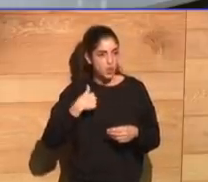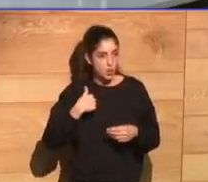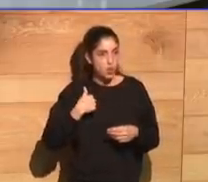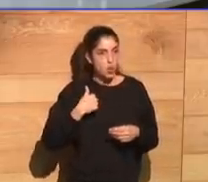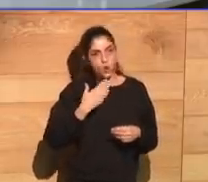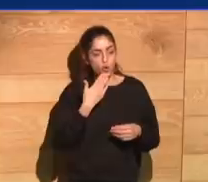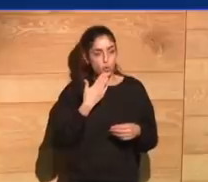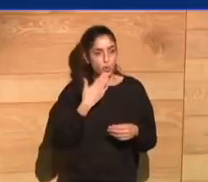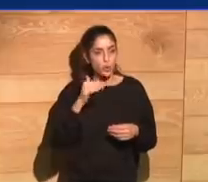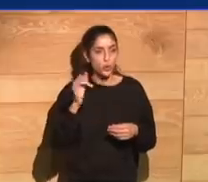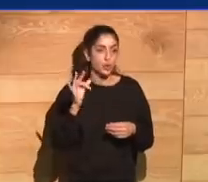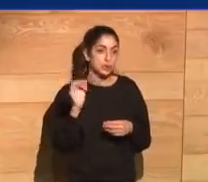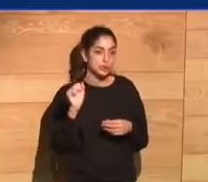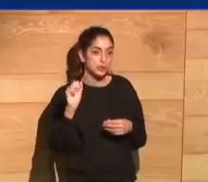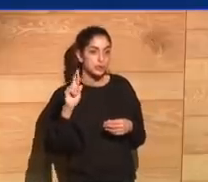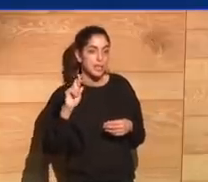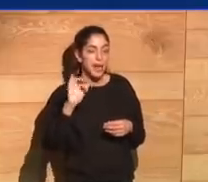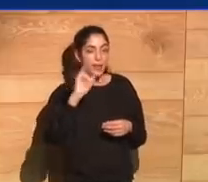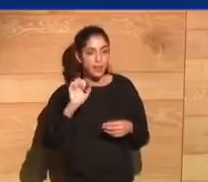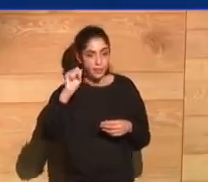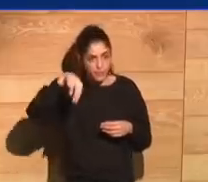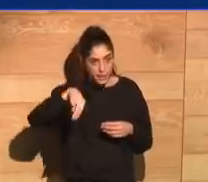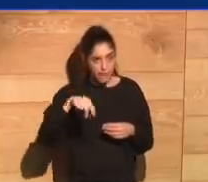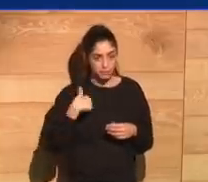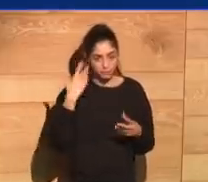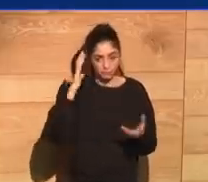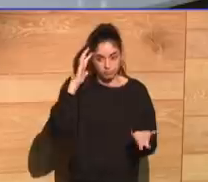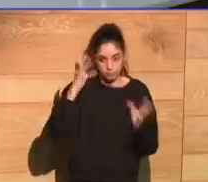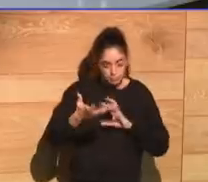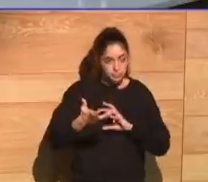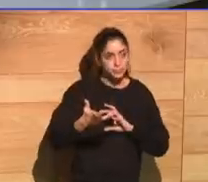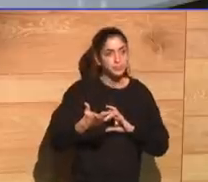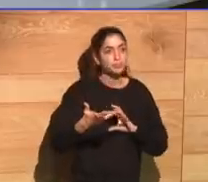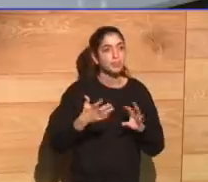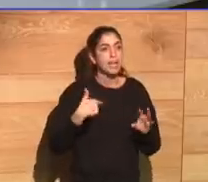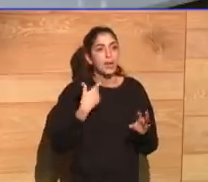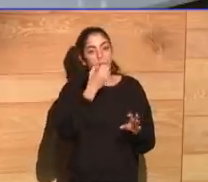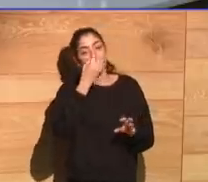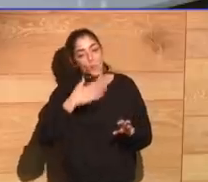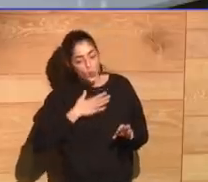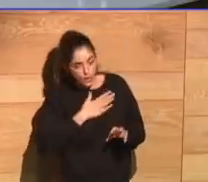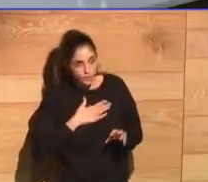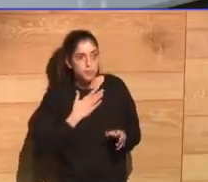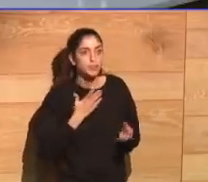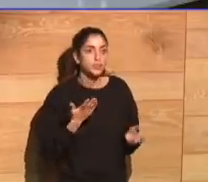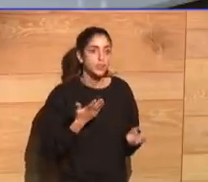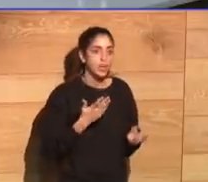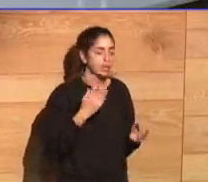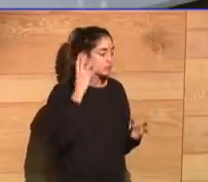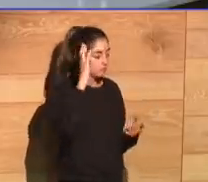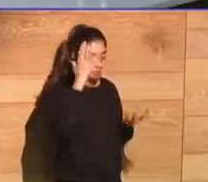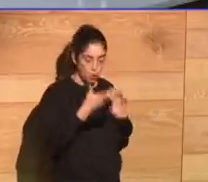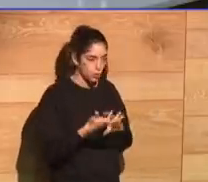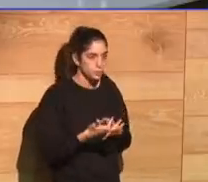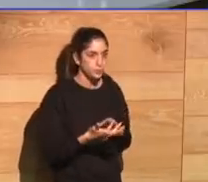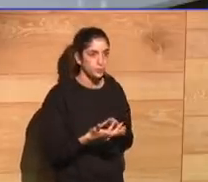Tarzán y creo, o sea, esto yo digo es muy. Estaba chalao, ¿quieres decir? No, estaba chalao, era buen tío. Se además, imbuía, todo, se imbuía del personaje. Todo el mundo decía que era